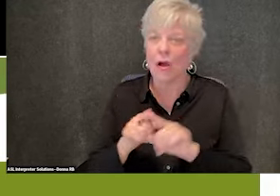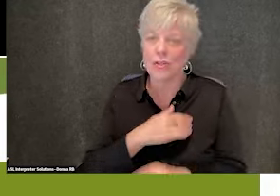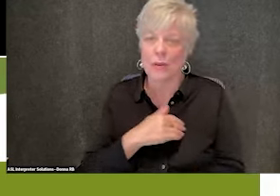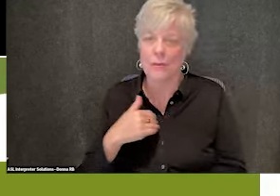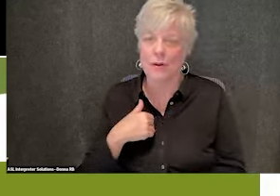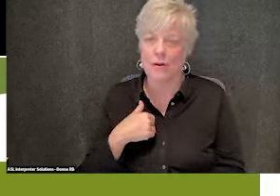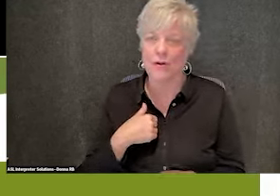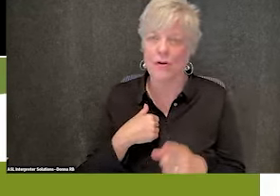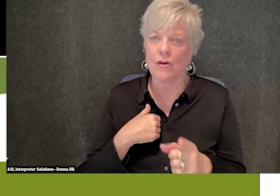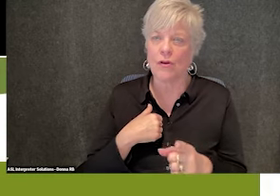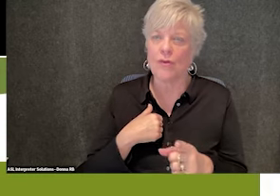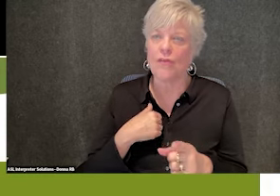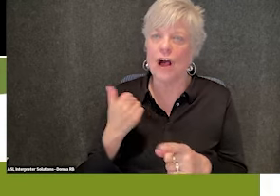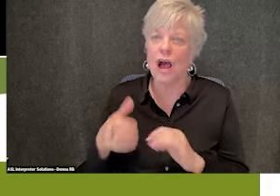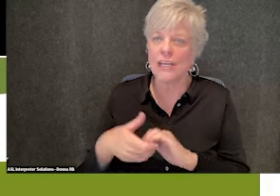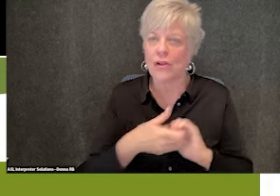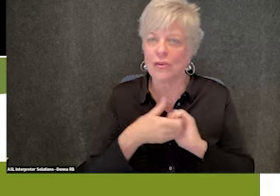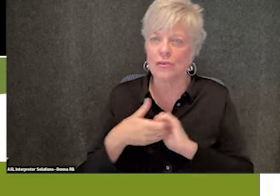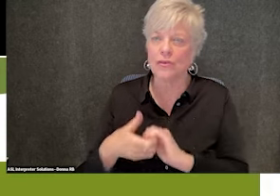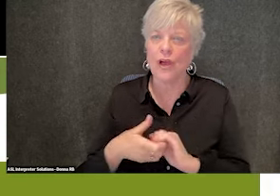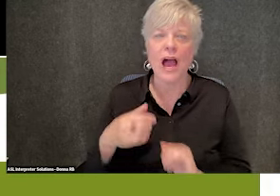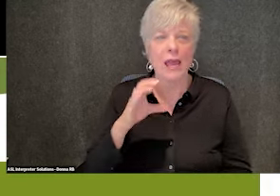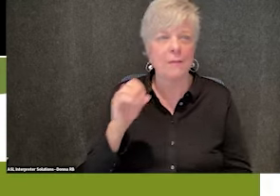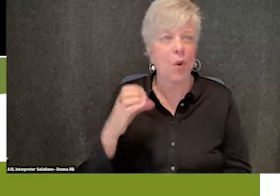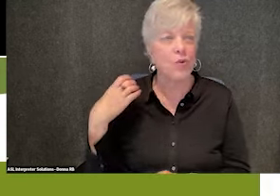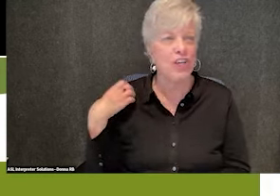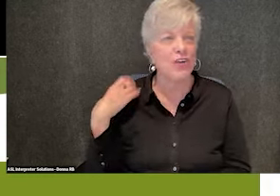de decisiones con apoyo.